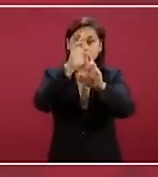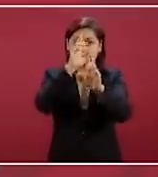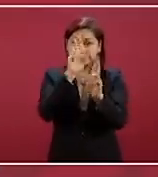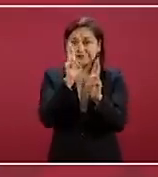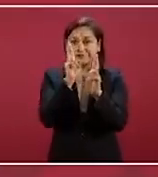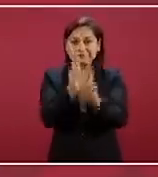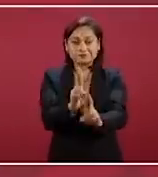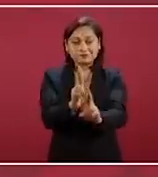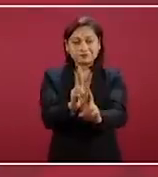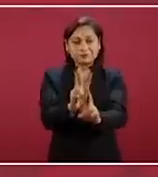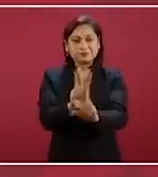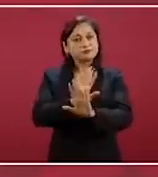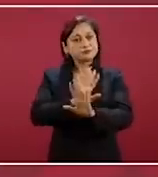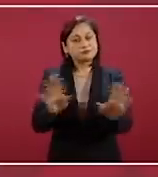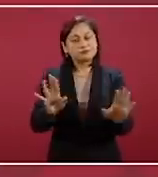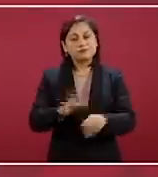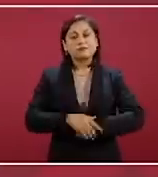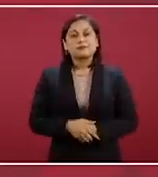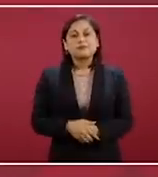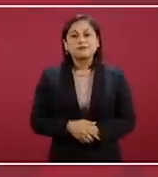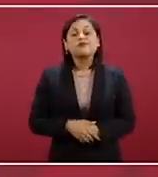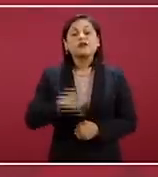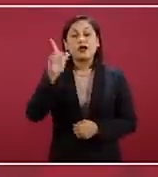Y ya